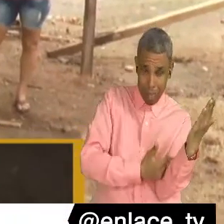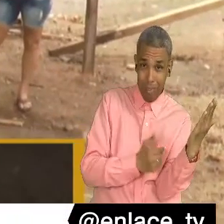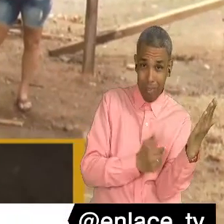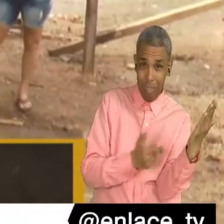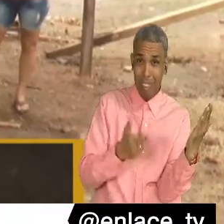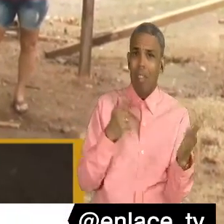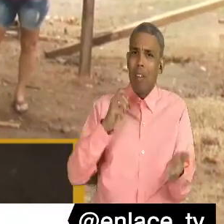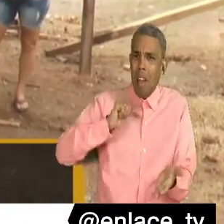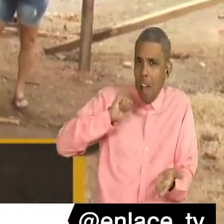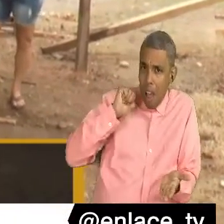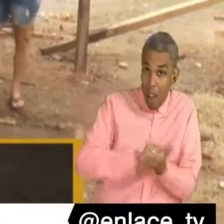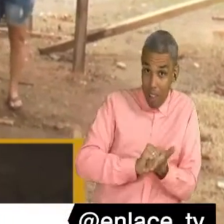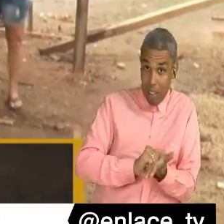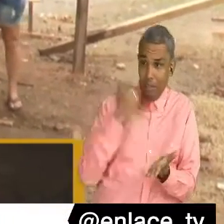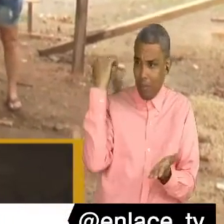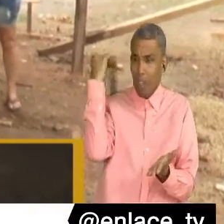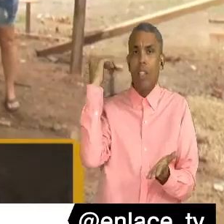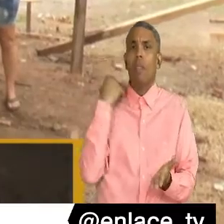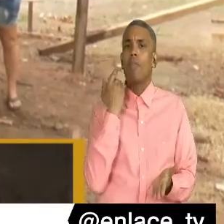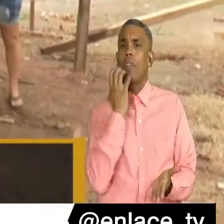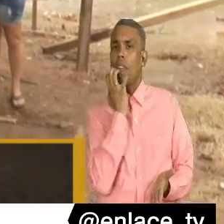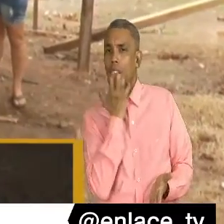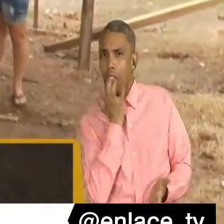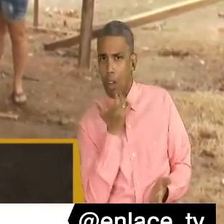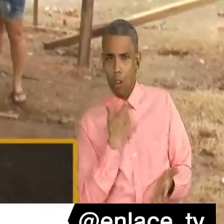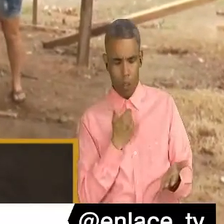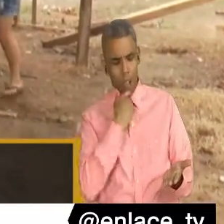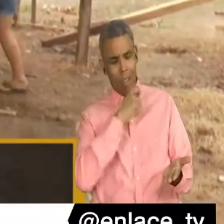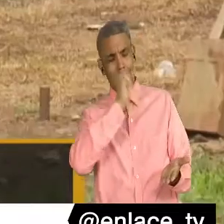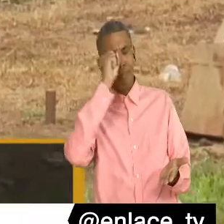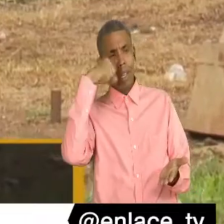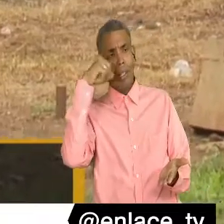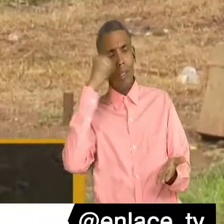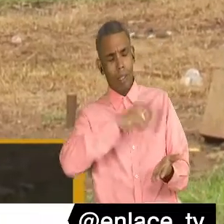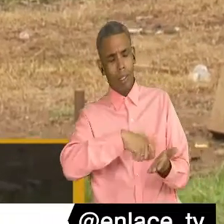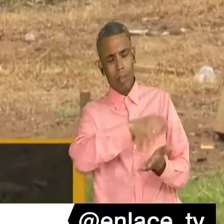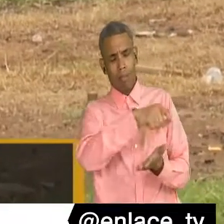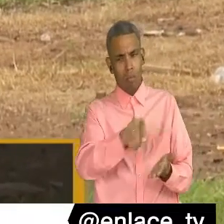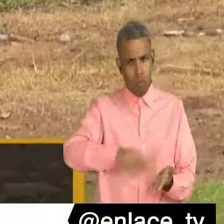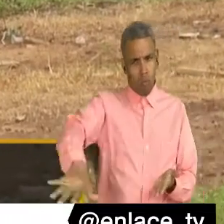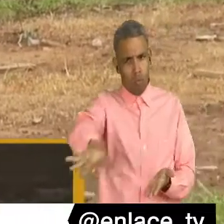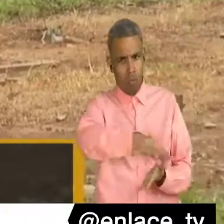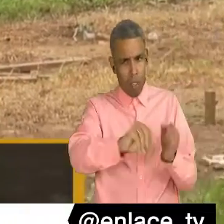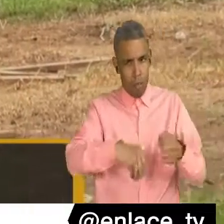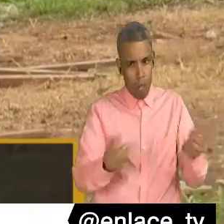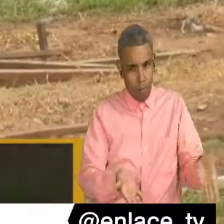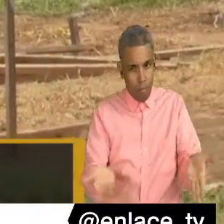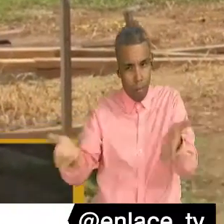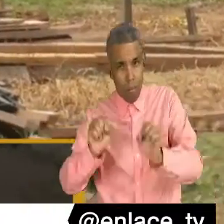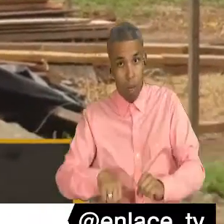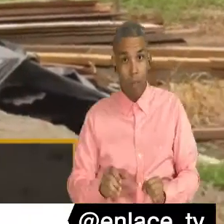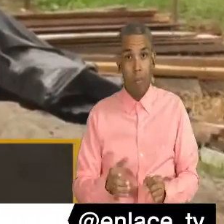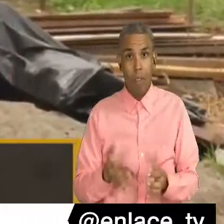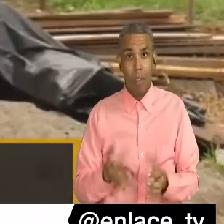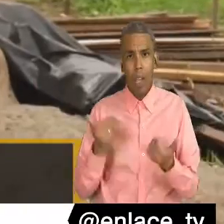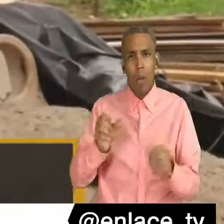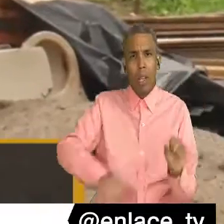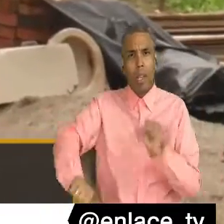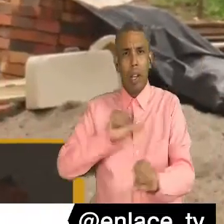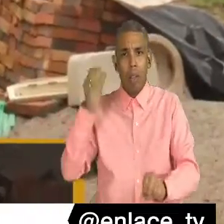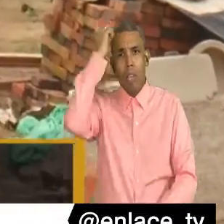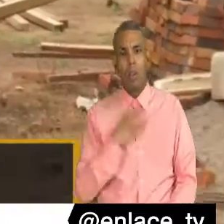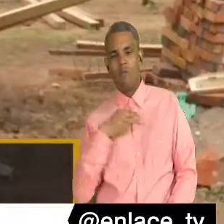tal. Entonces creo que no es necesario que se utilice la fuerza para reprimir a una población que está